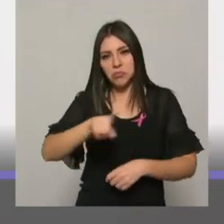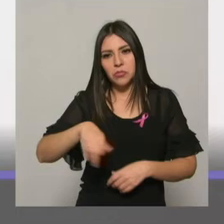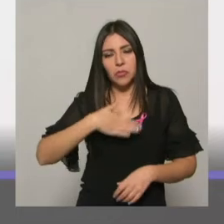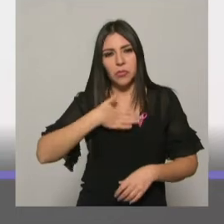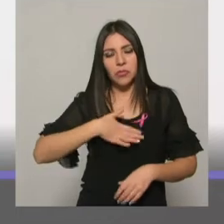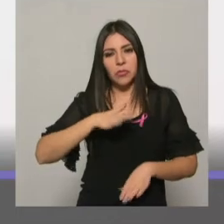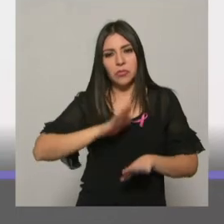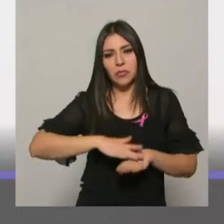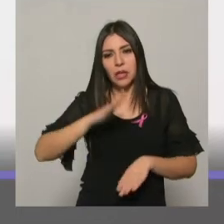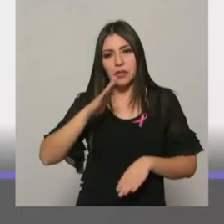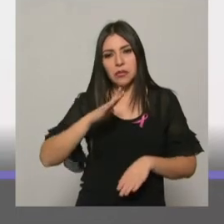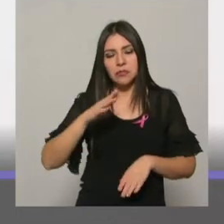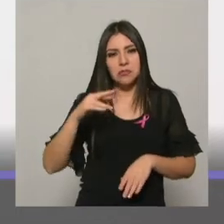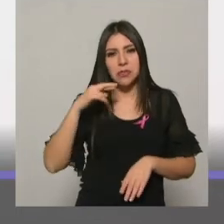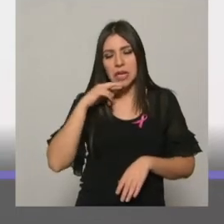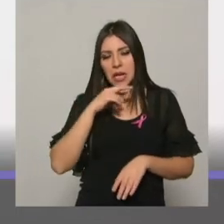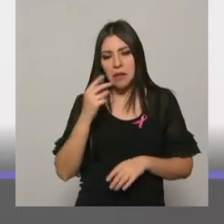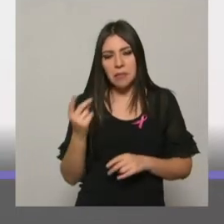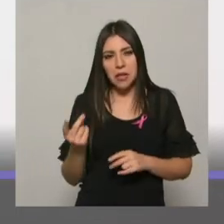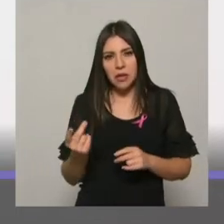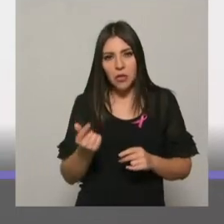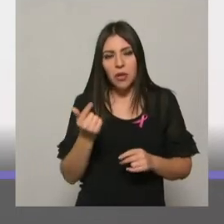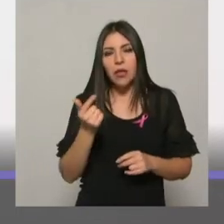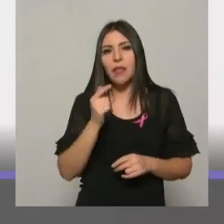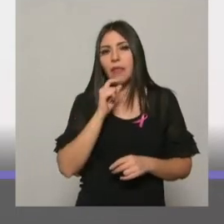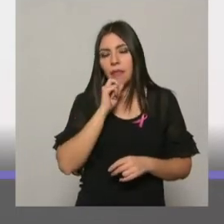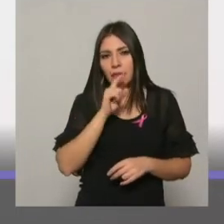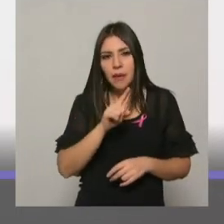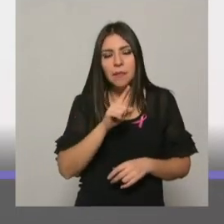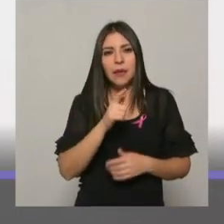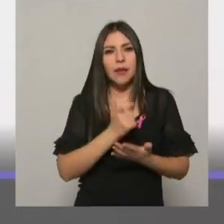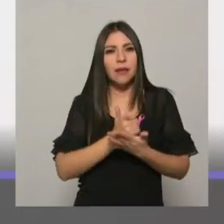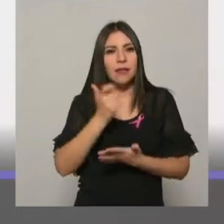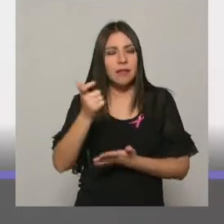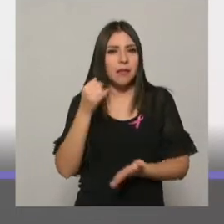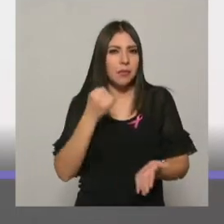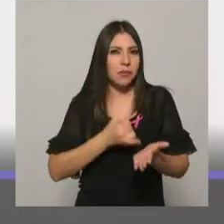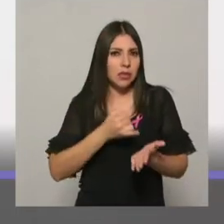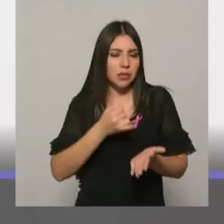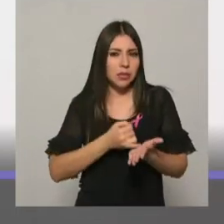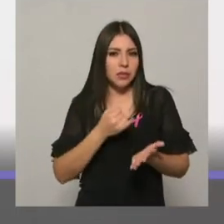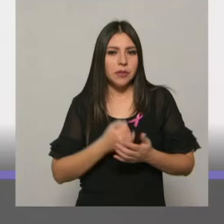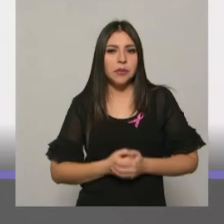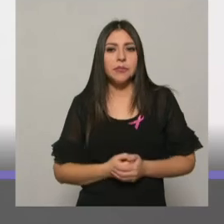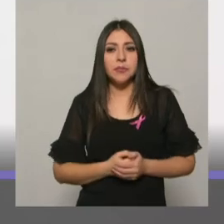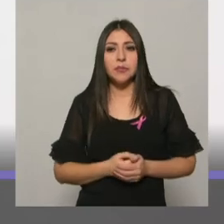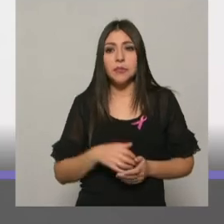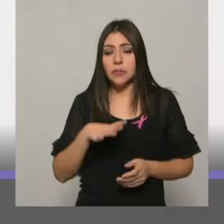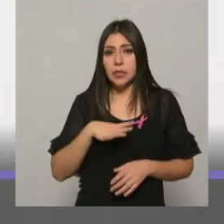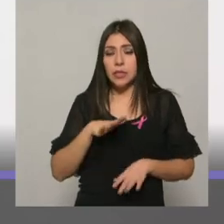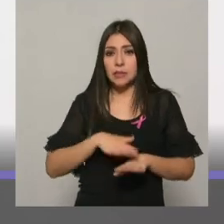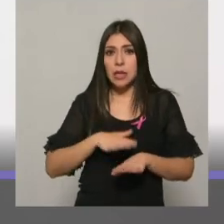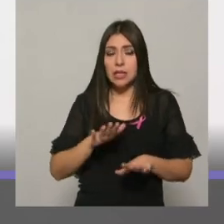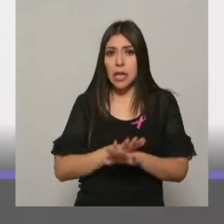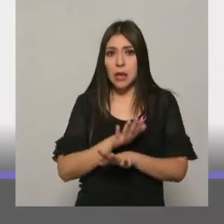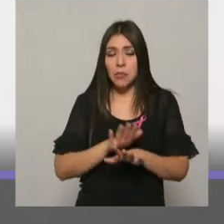algo muchísimo más ágil. Igualmente el pago de impuestos. Por cierto, donde más avances ha habido es en el pago de